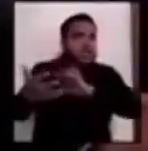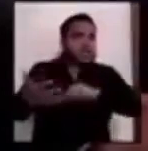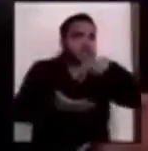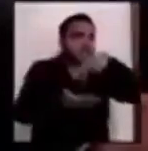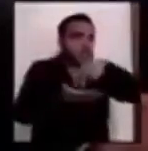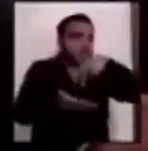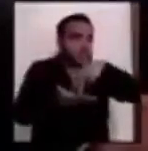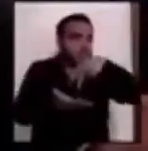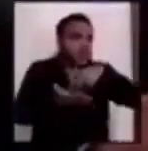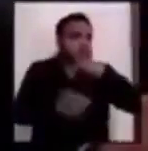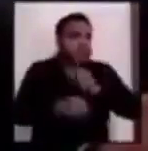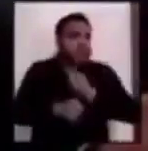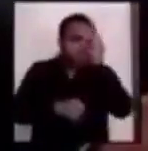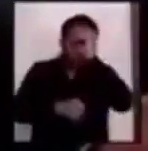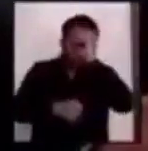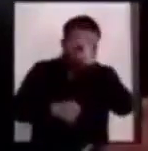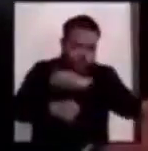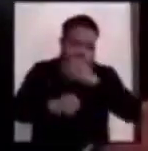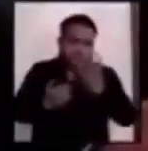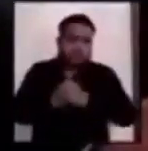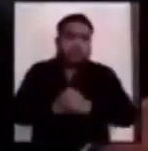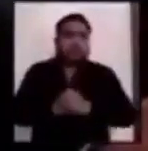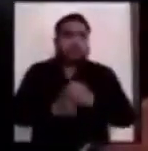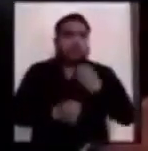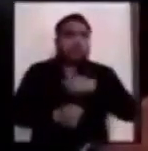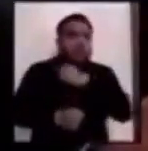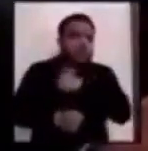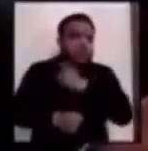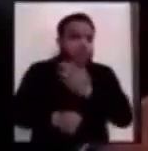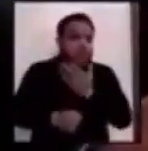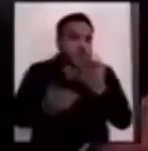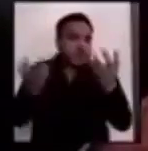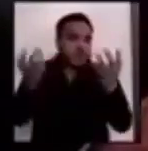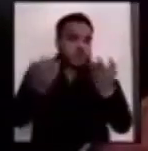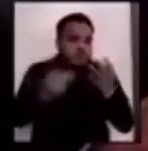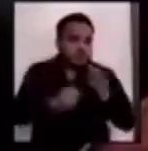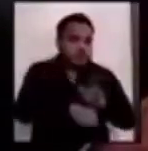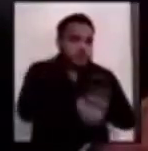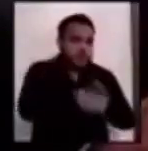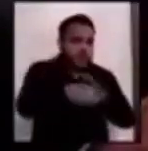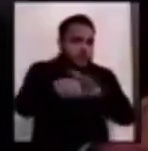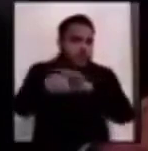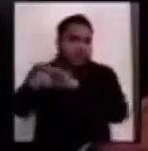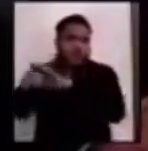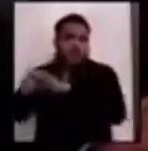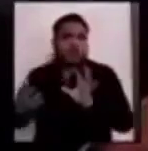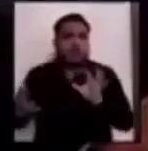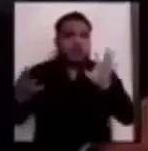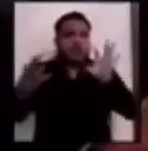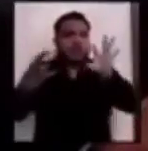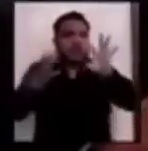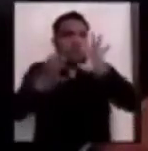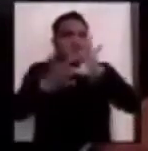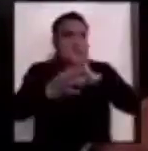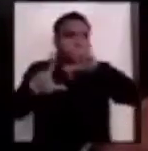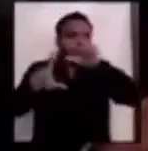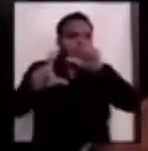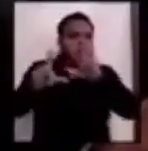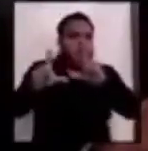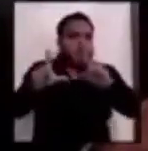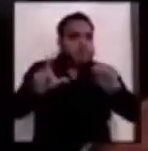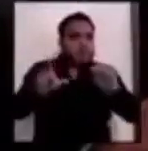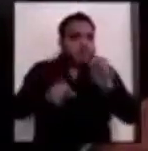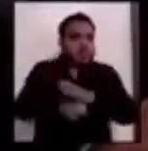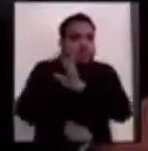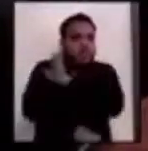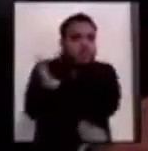pronunciamiento que dice lo siguiente hacemos un llamado también a la unidad de México a la coordinación